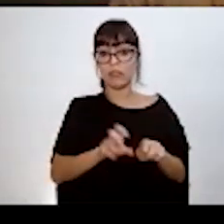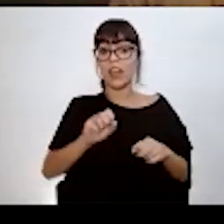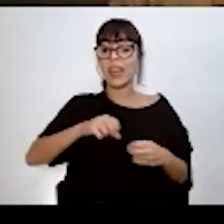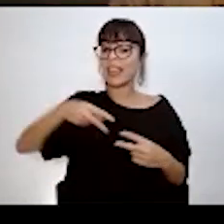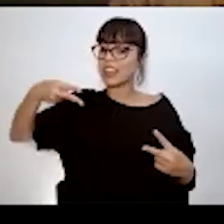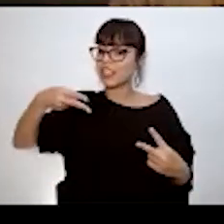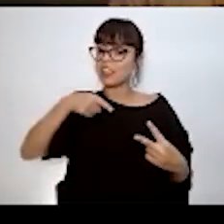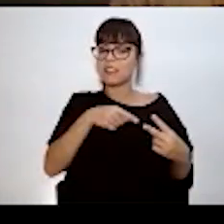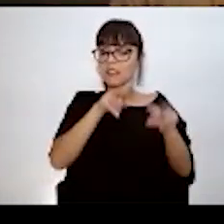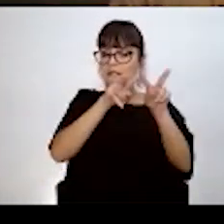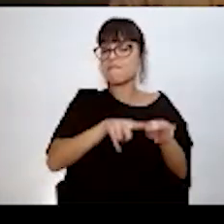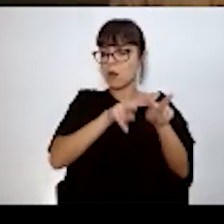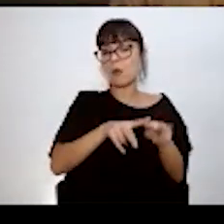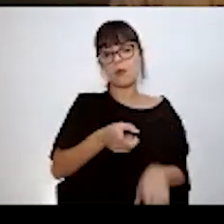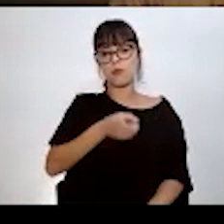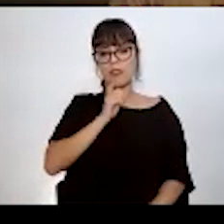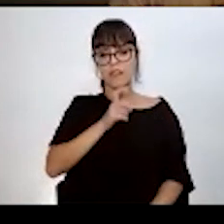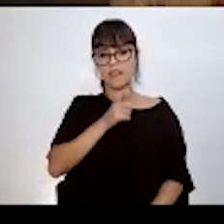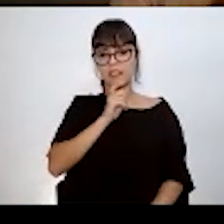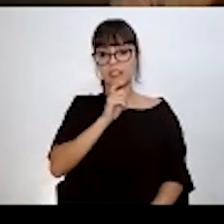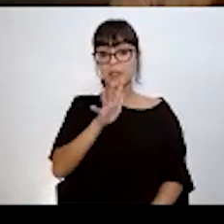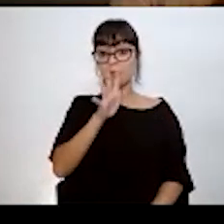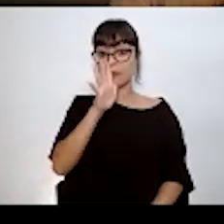complicada. Sumamente complicada porque